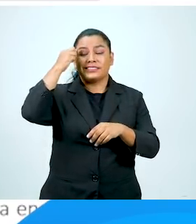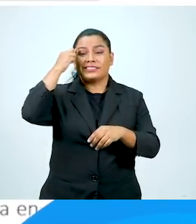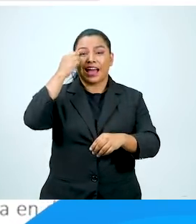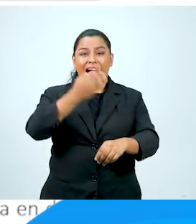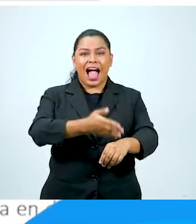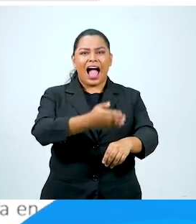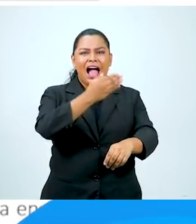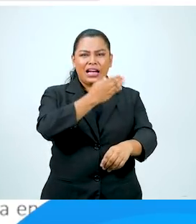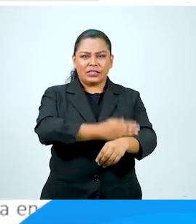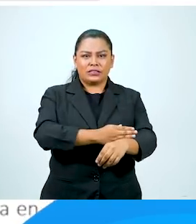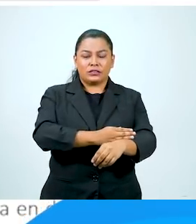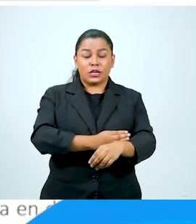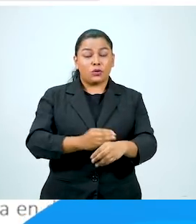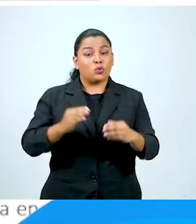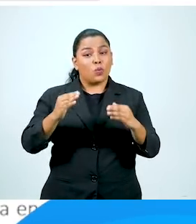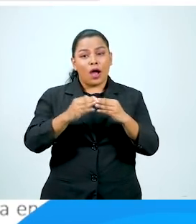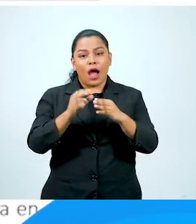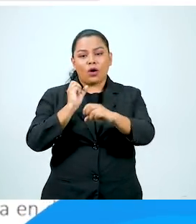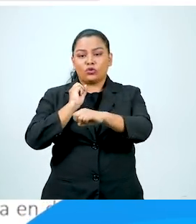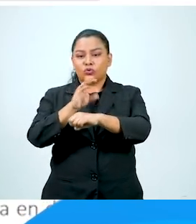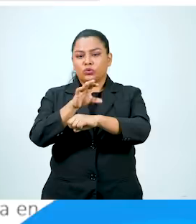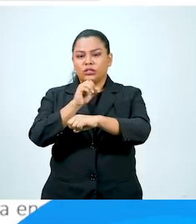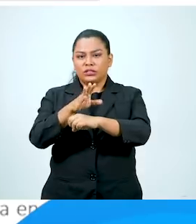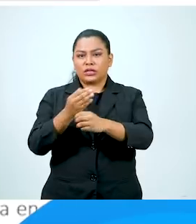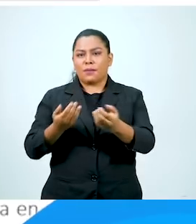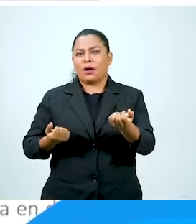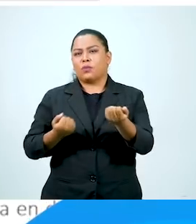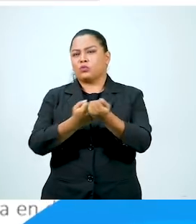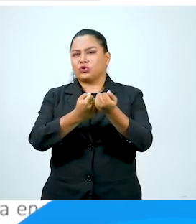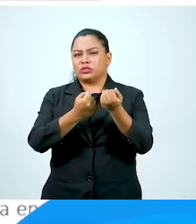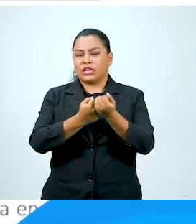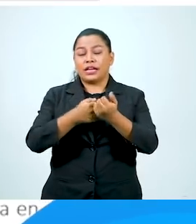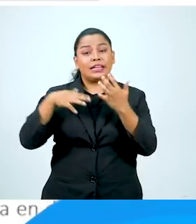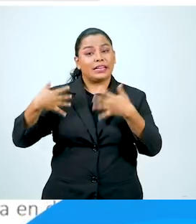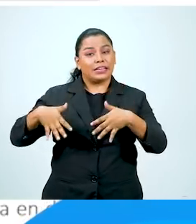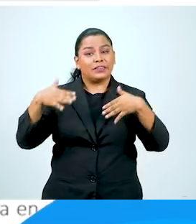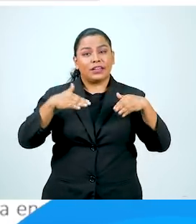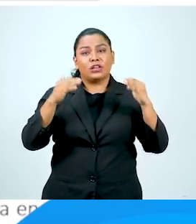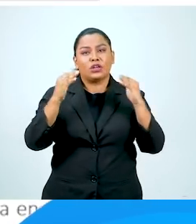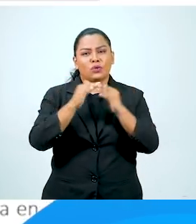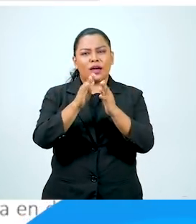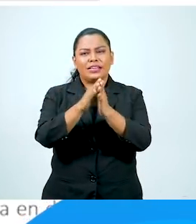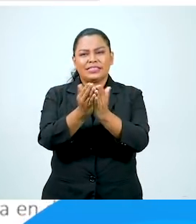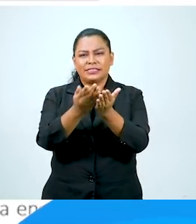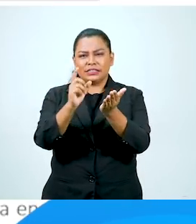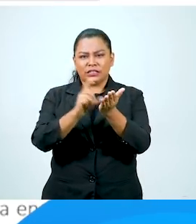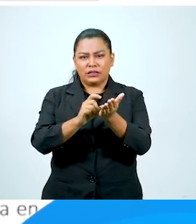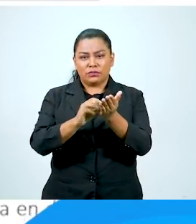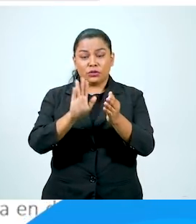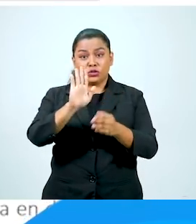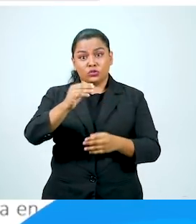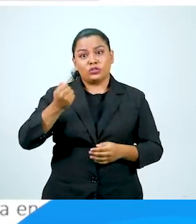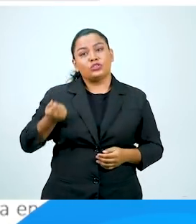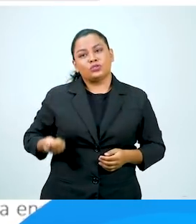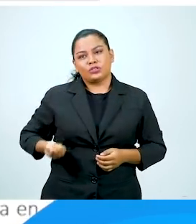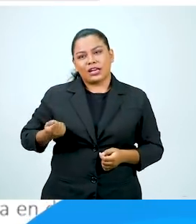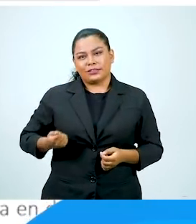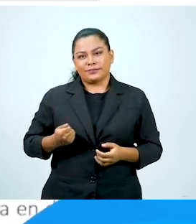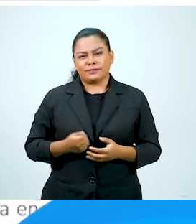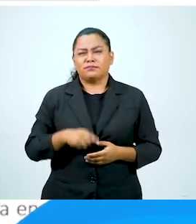anticipación, con sugerencias para orientar las actividades que contiene el libro de texto del